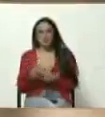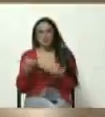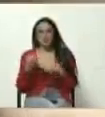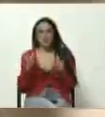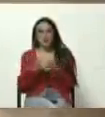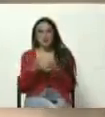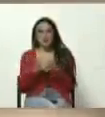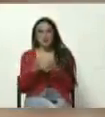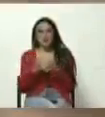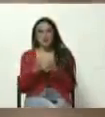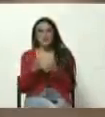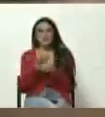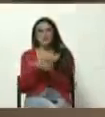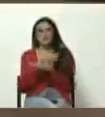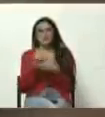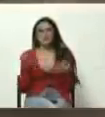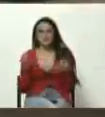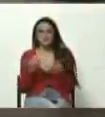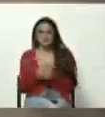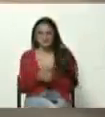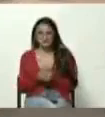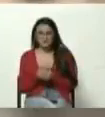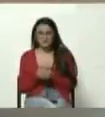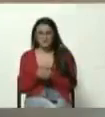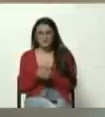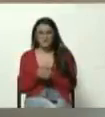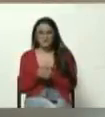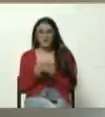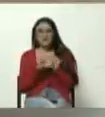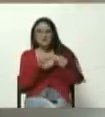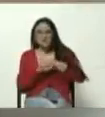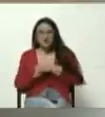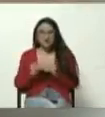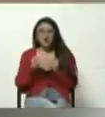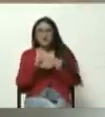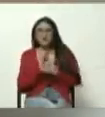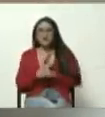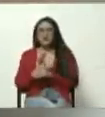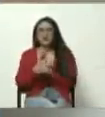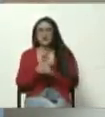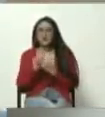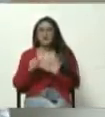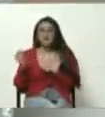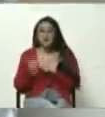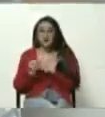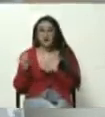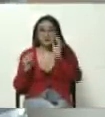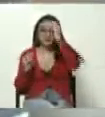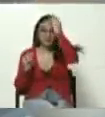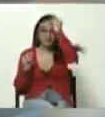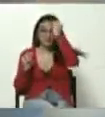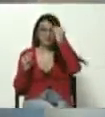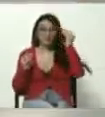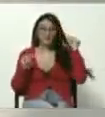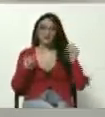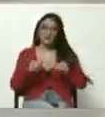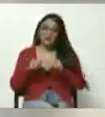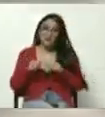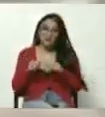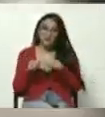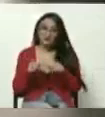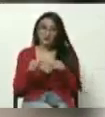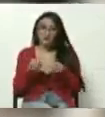equipo extraordinario para hacer los mantenimientos de forma inmediata y darle la